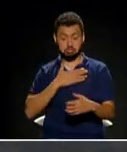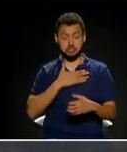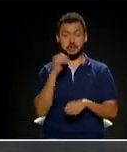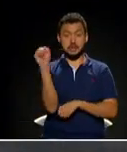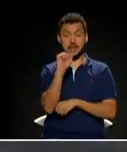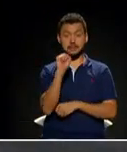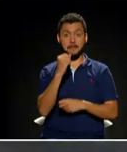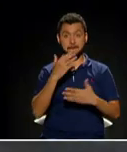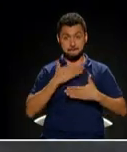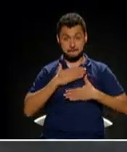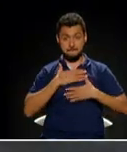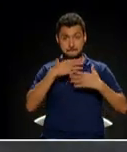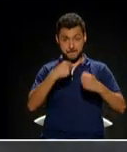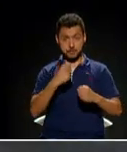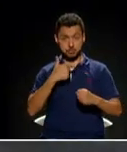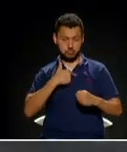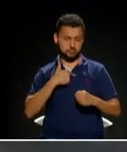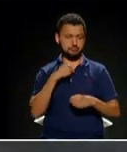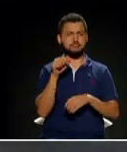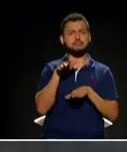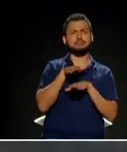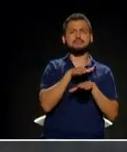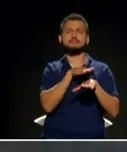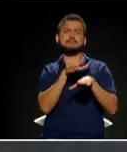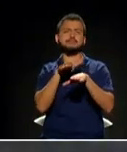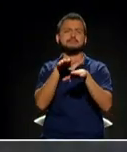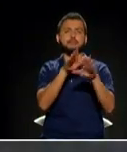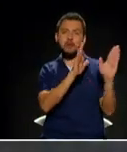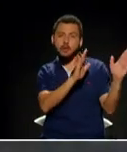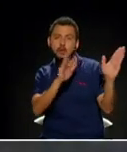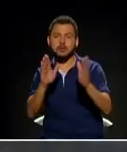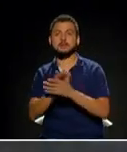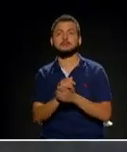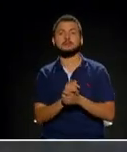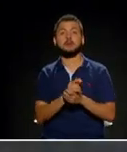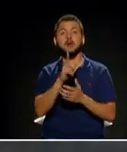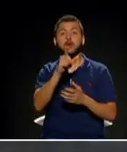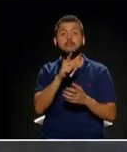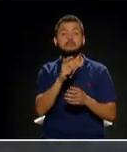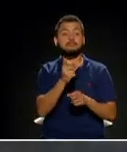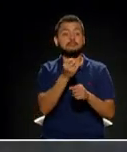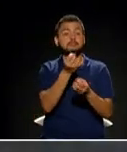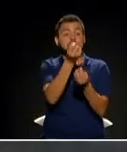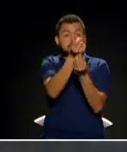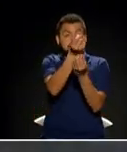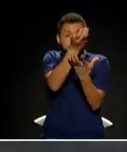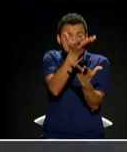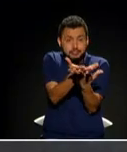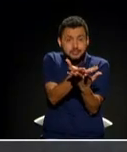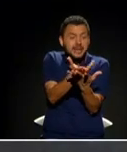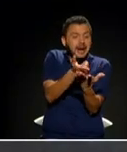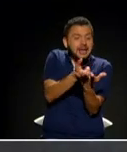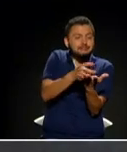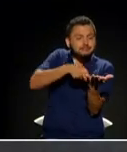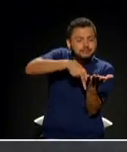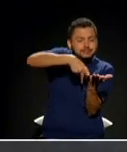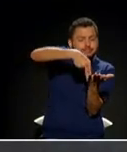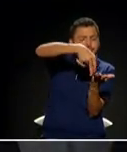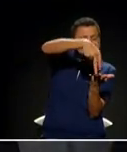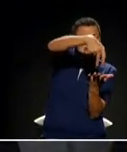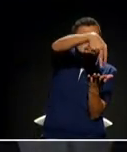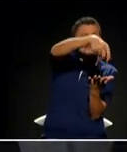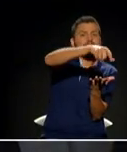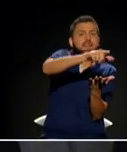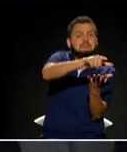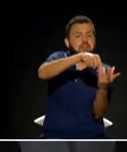principio una seria costa occidental y oriental que sea para peatones y el otro costado para que sea para las patinetas regula